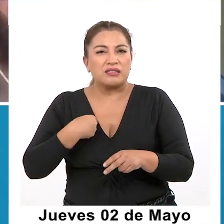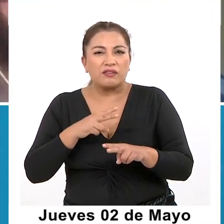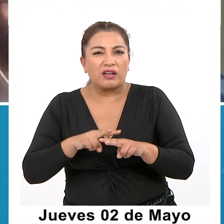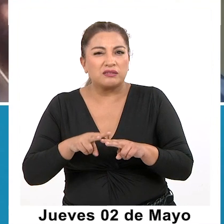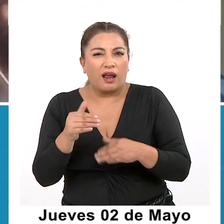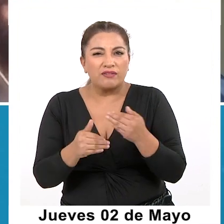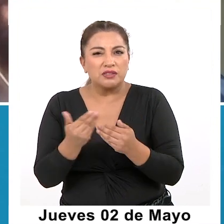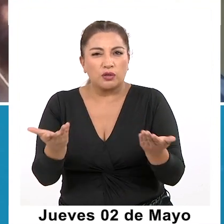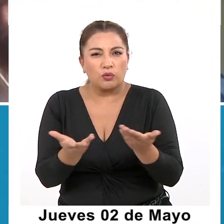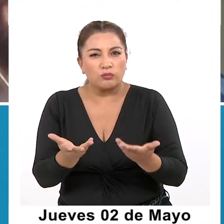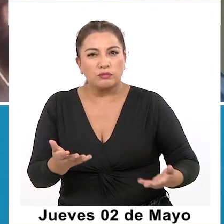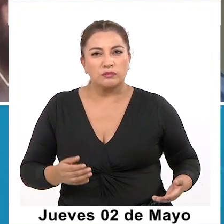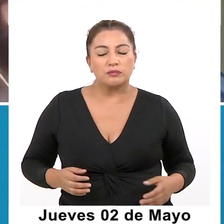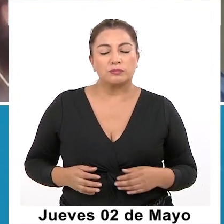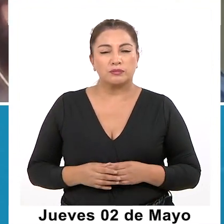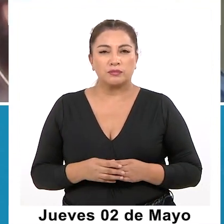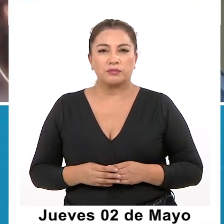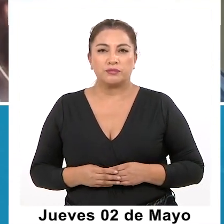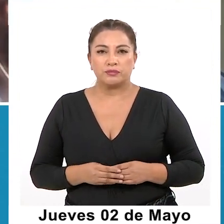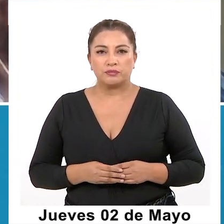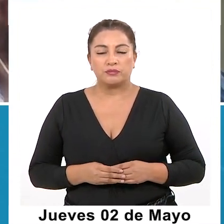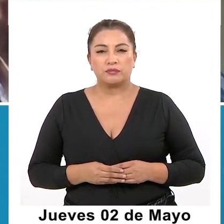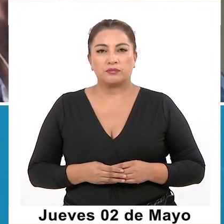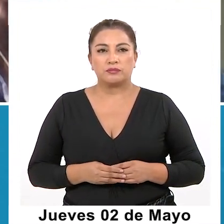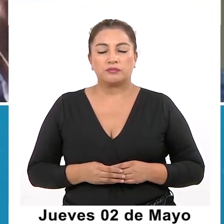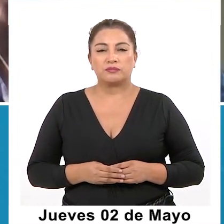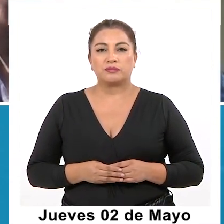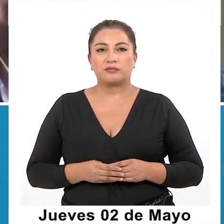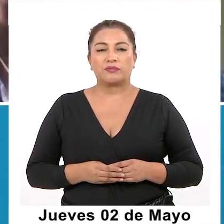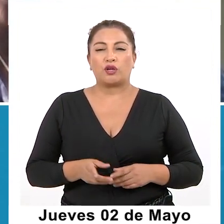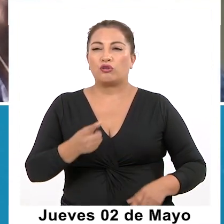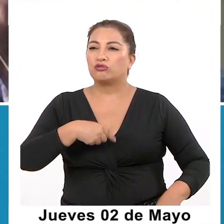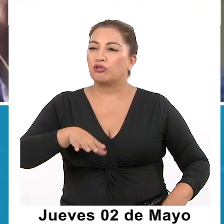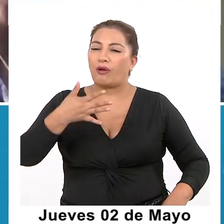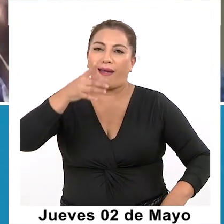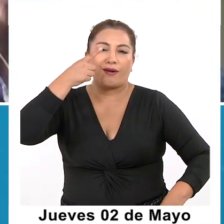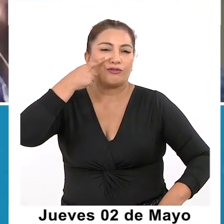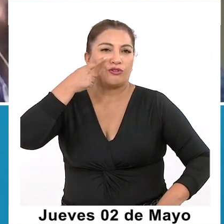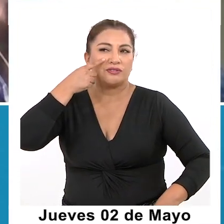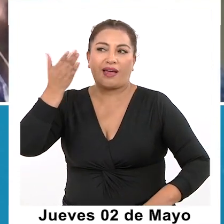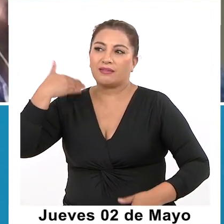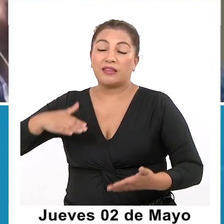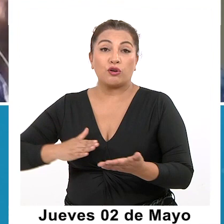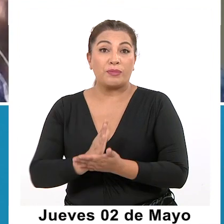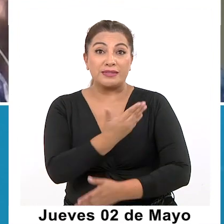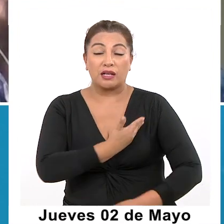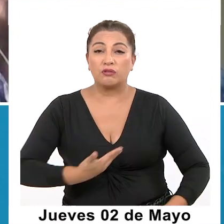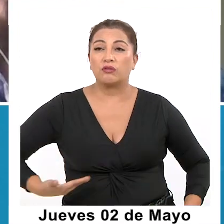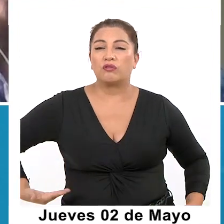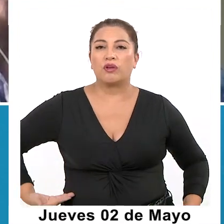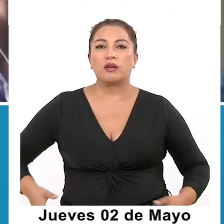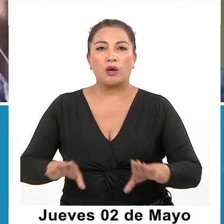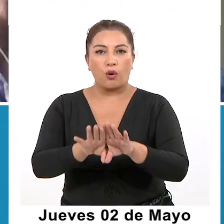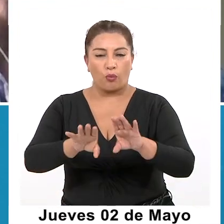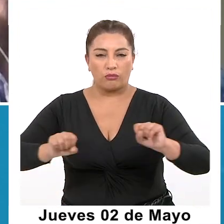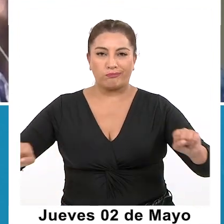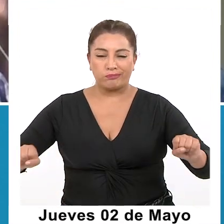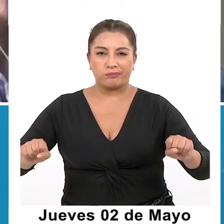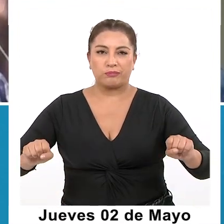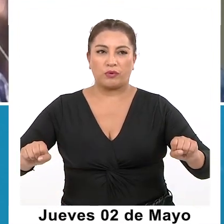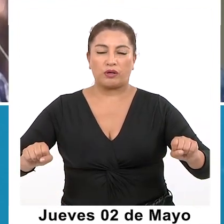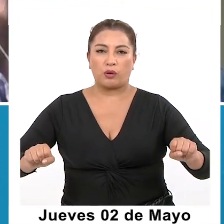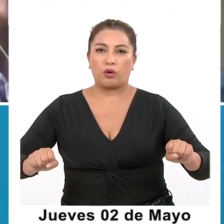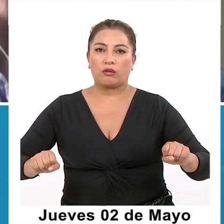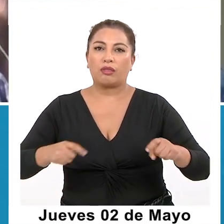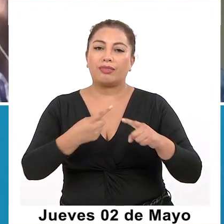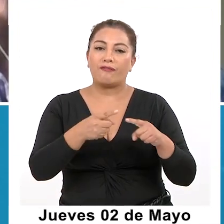adelante eso bueno nosotros estamos inmersos desde hace desde que se inició este gobierno en una negociación una negociación